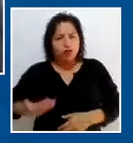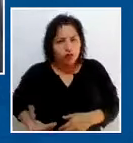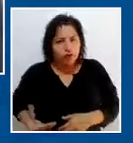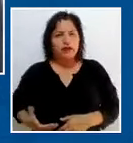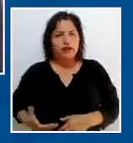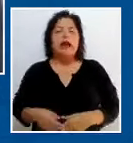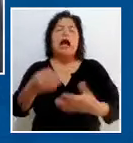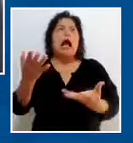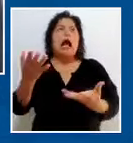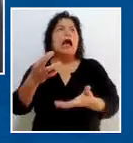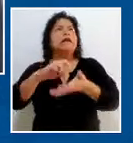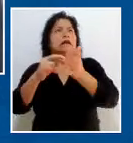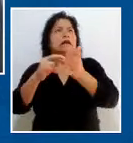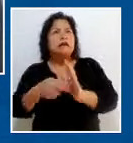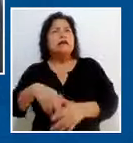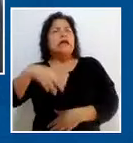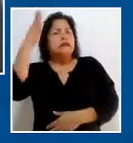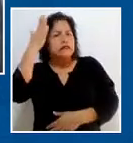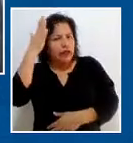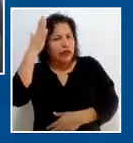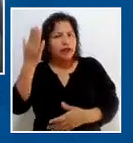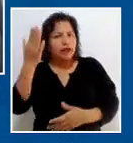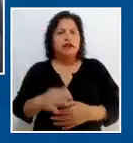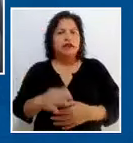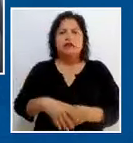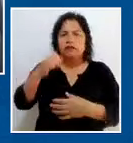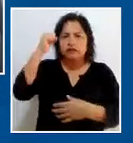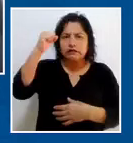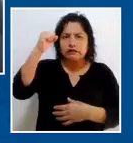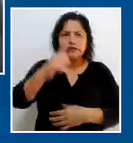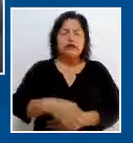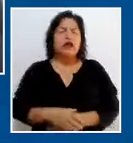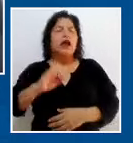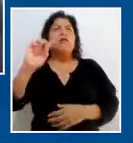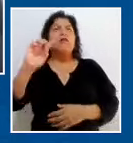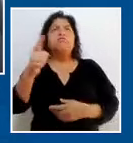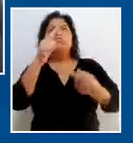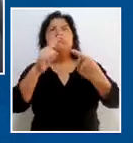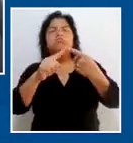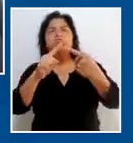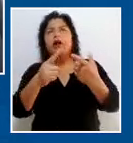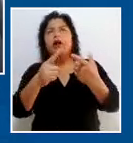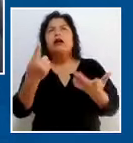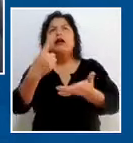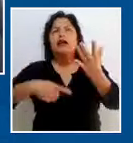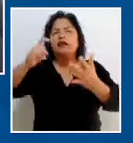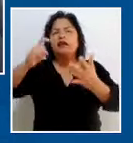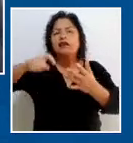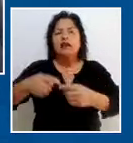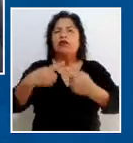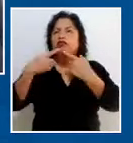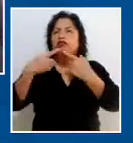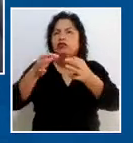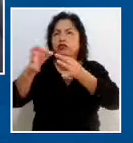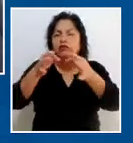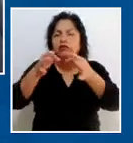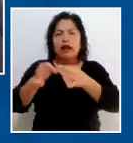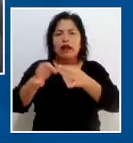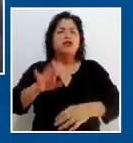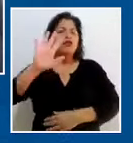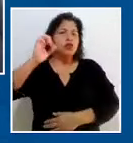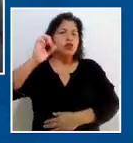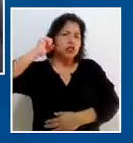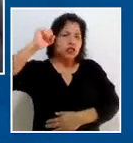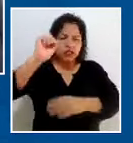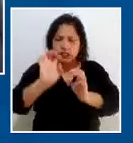saber, ¿no? Básicamente, la primera idea que debemos comunicar es que se trata de un derecho fundamental.